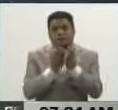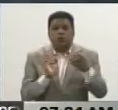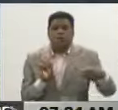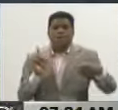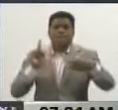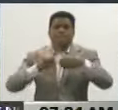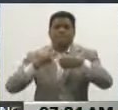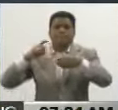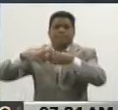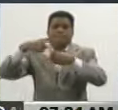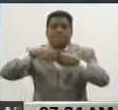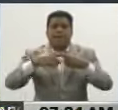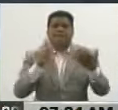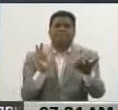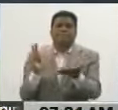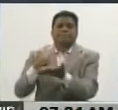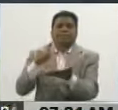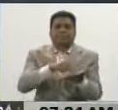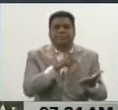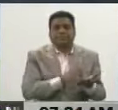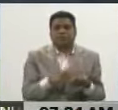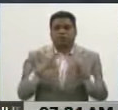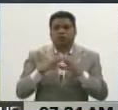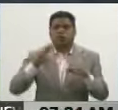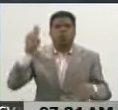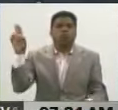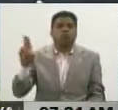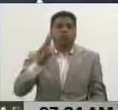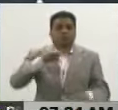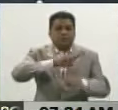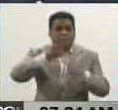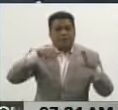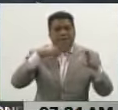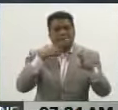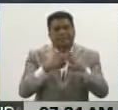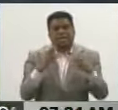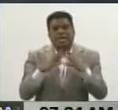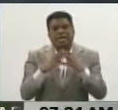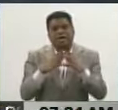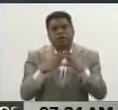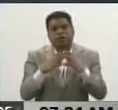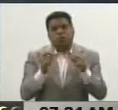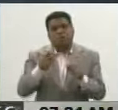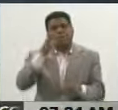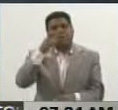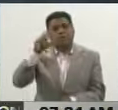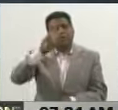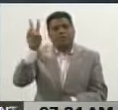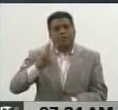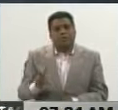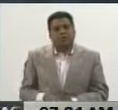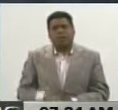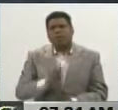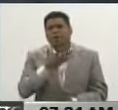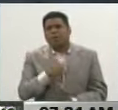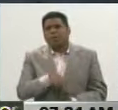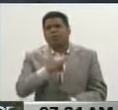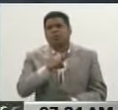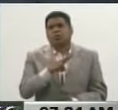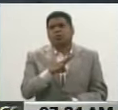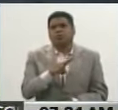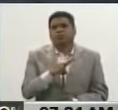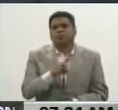que la educación sea universal para todo el pueblo de Venezuela. Casi un tercio de la población venezolana